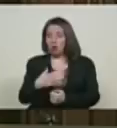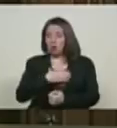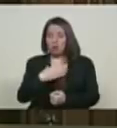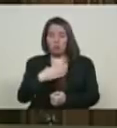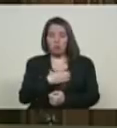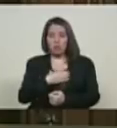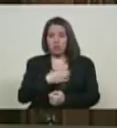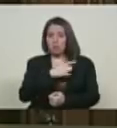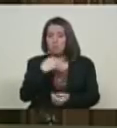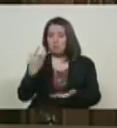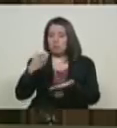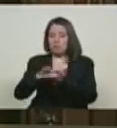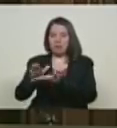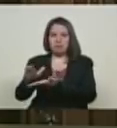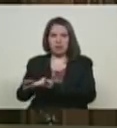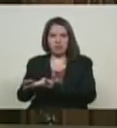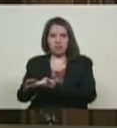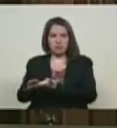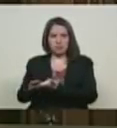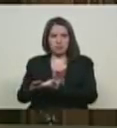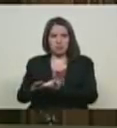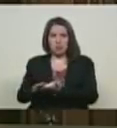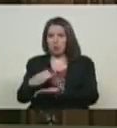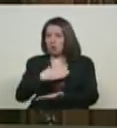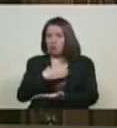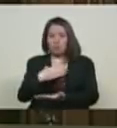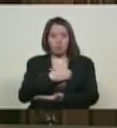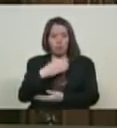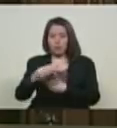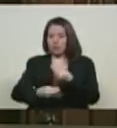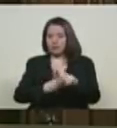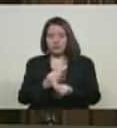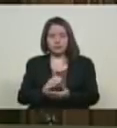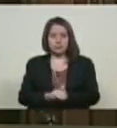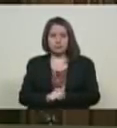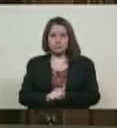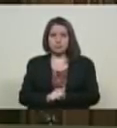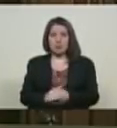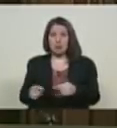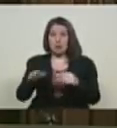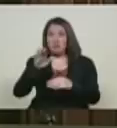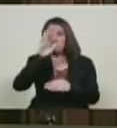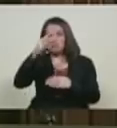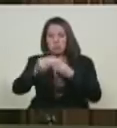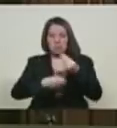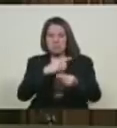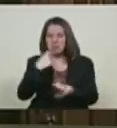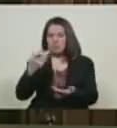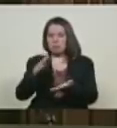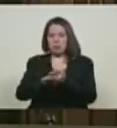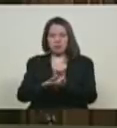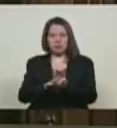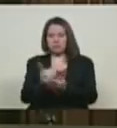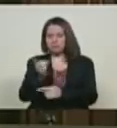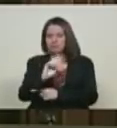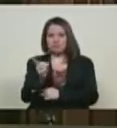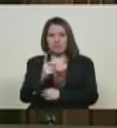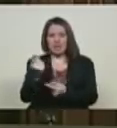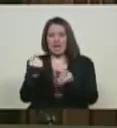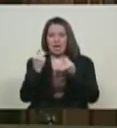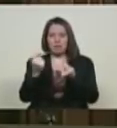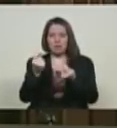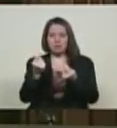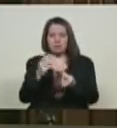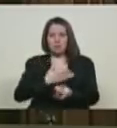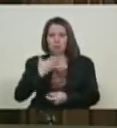podrán, lo digo y lo repito, no pudieron ni podrán con nosotros, bajo ninguna circunstancia, jamás podrán